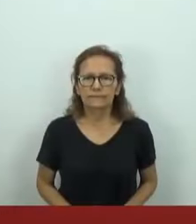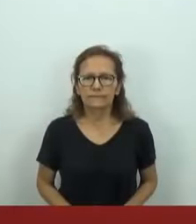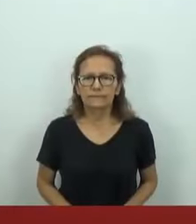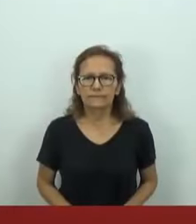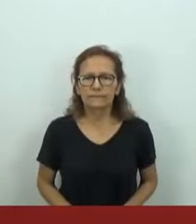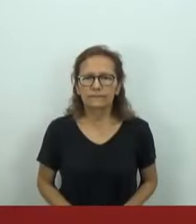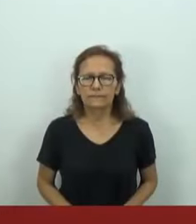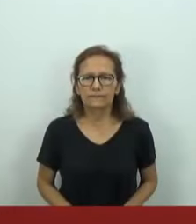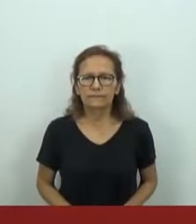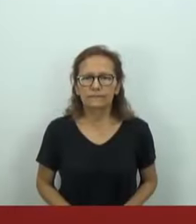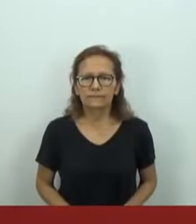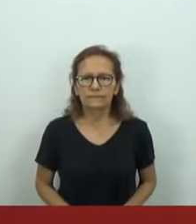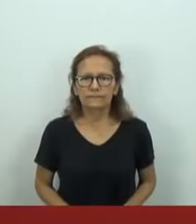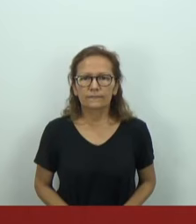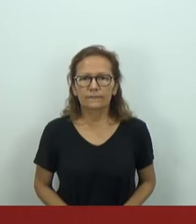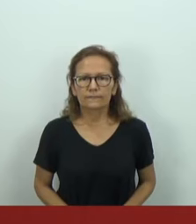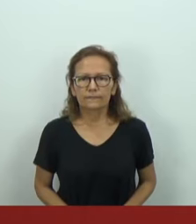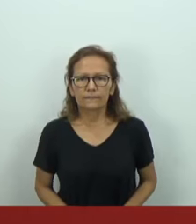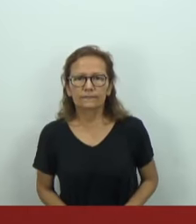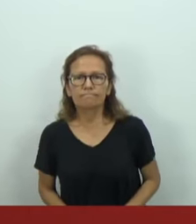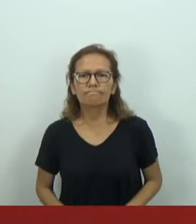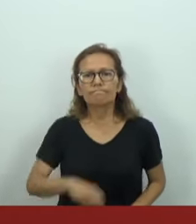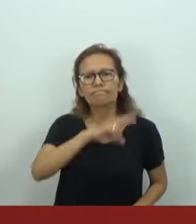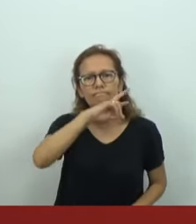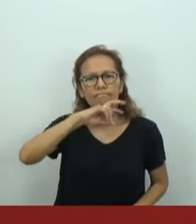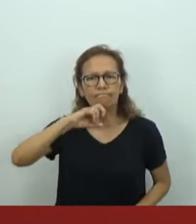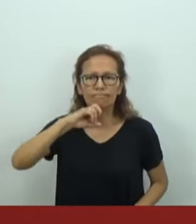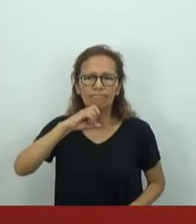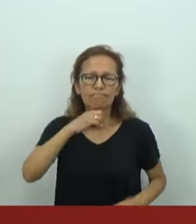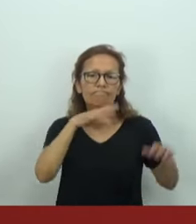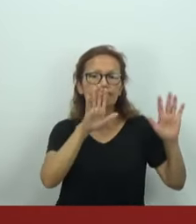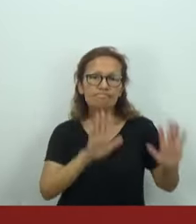Cartas o carta a los Hebreos, capítulo 10, versículo 29.